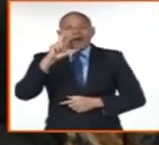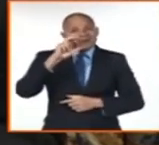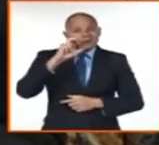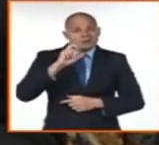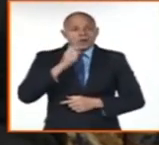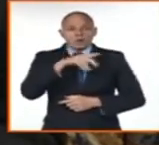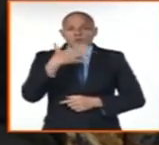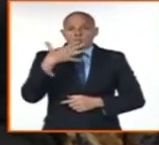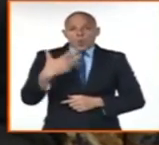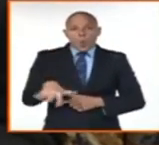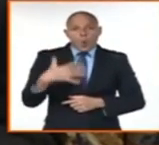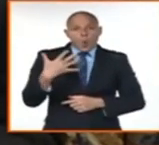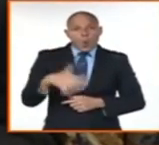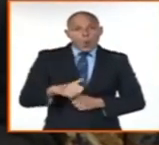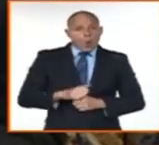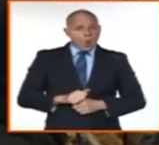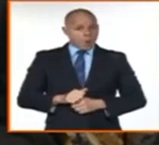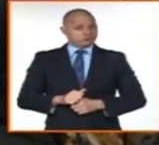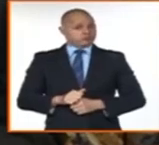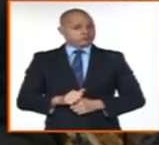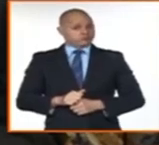durísima viene esa también.